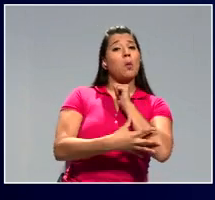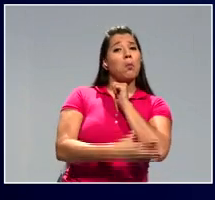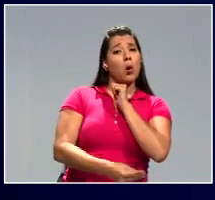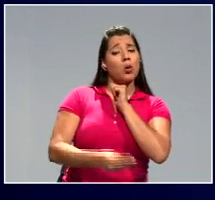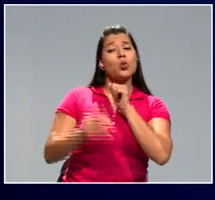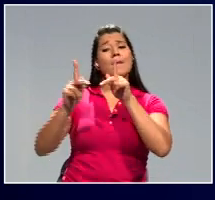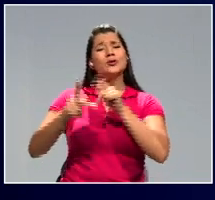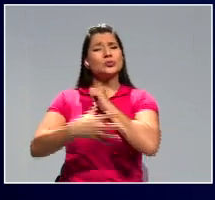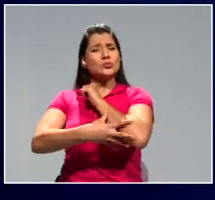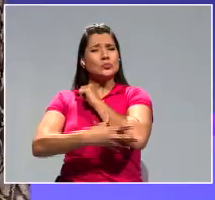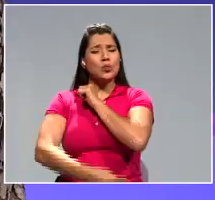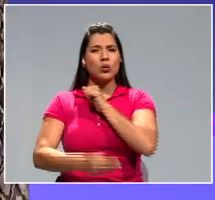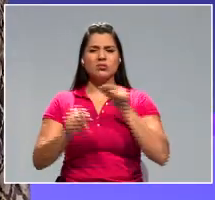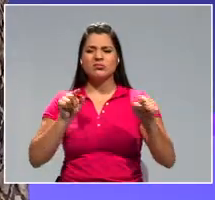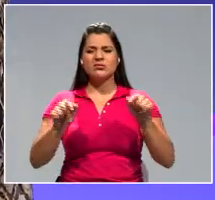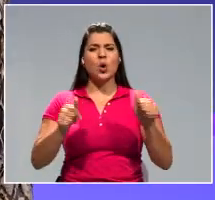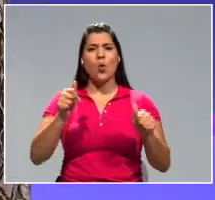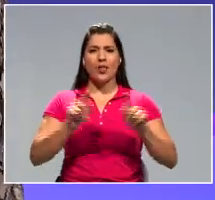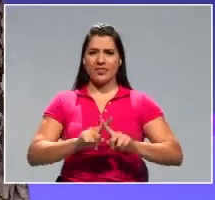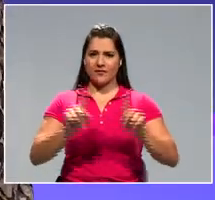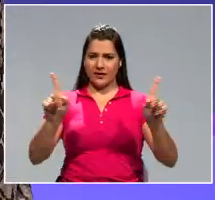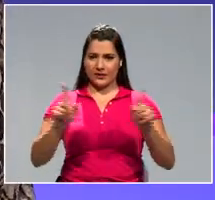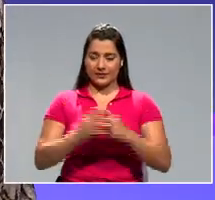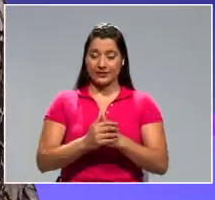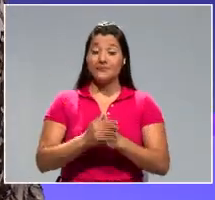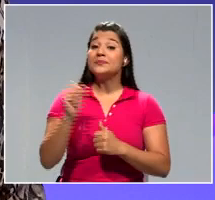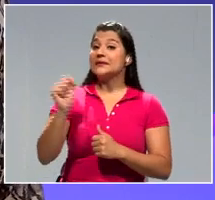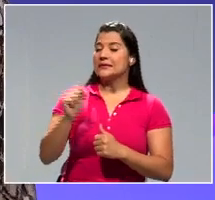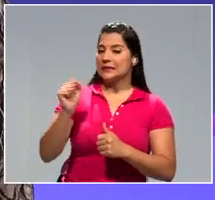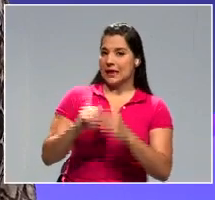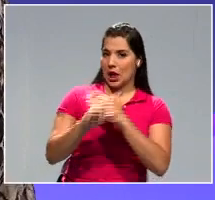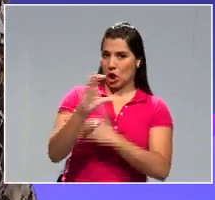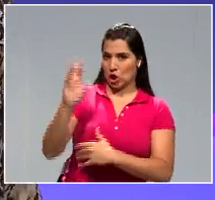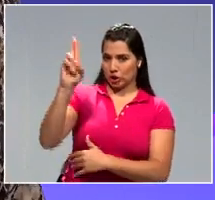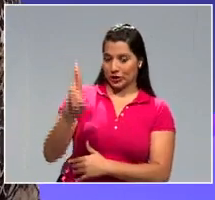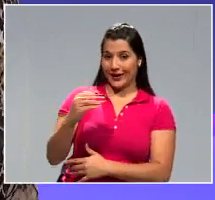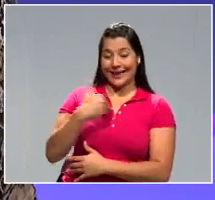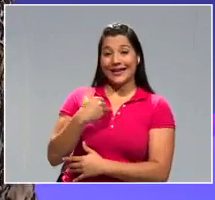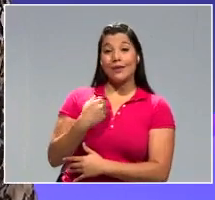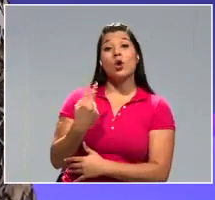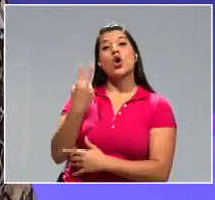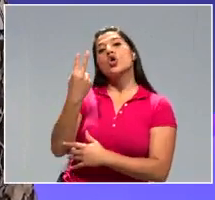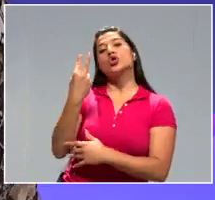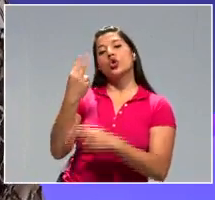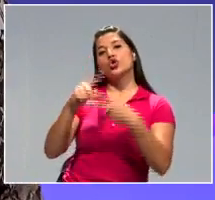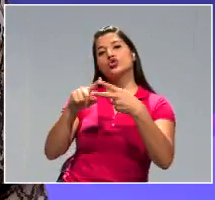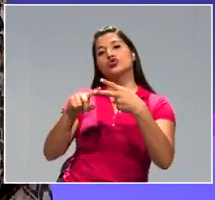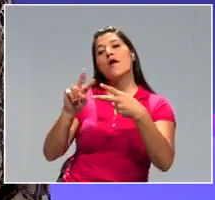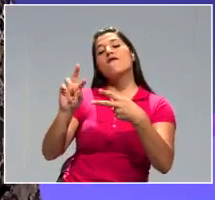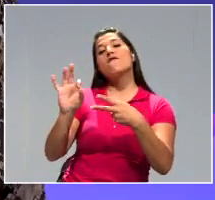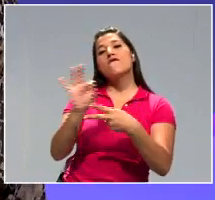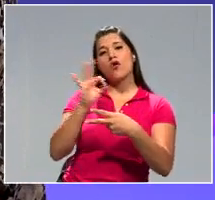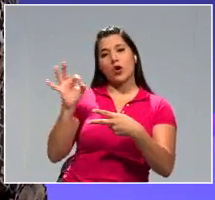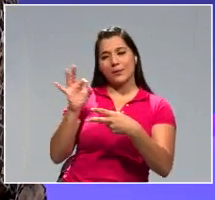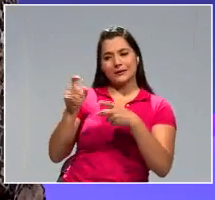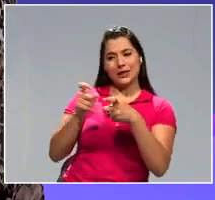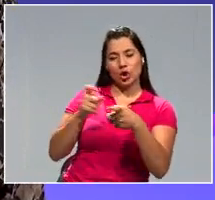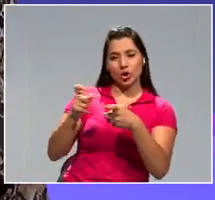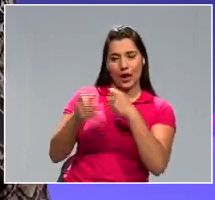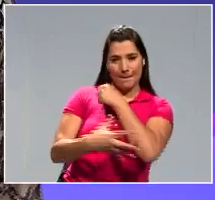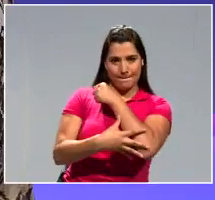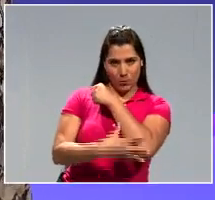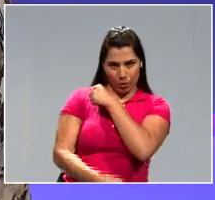pobre extremo? Sí, bueno, en Costa Rica tenemos dos mediciones oficiales de la pobreza. Una es vía